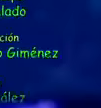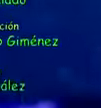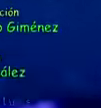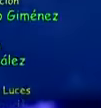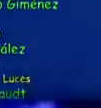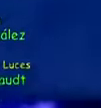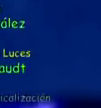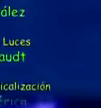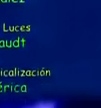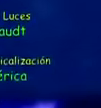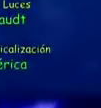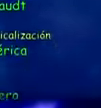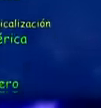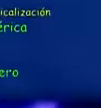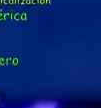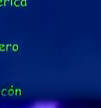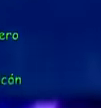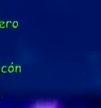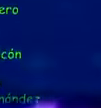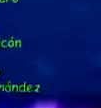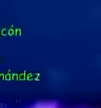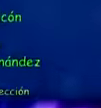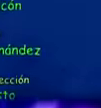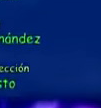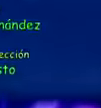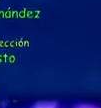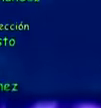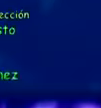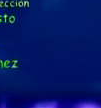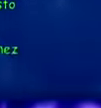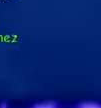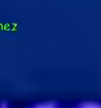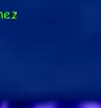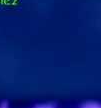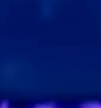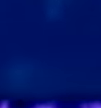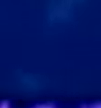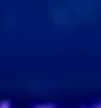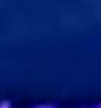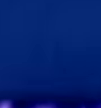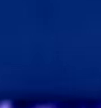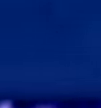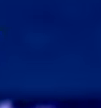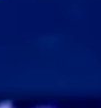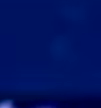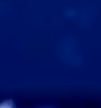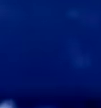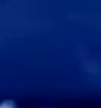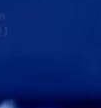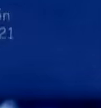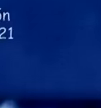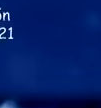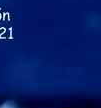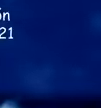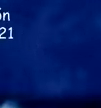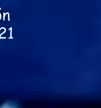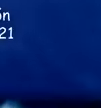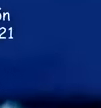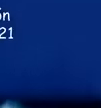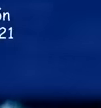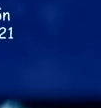Siempre contigo. Junto a tu programa favorito, Bartolito. Y la lindísima Currucucú de Yavari. ¡Quiero verte!